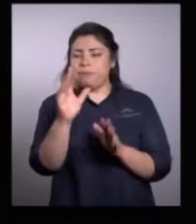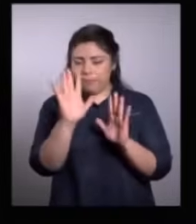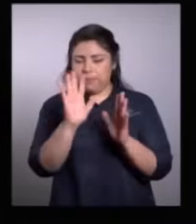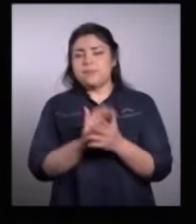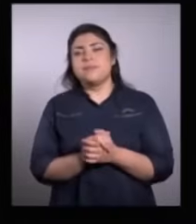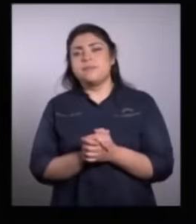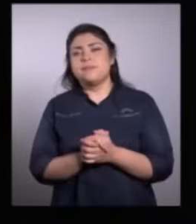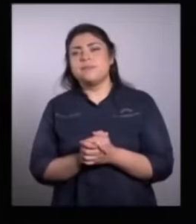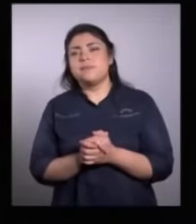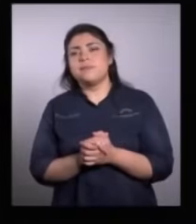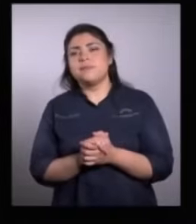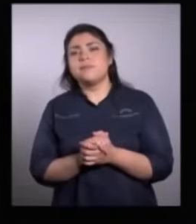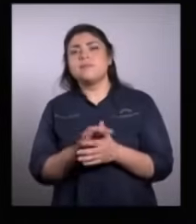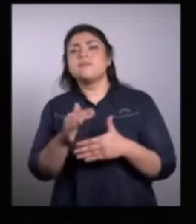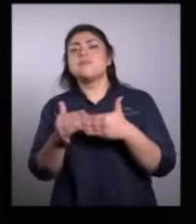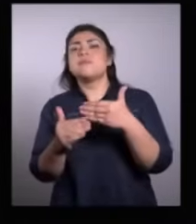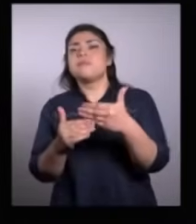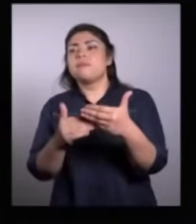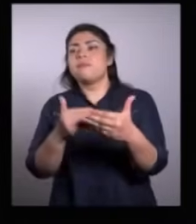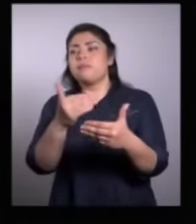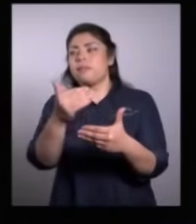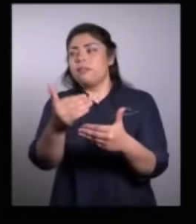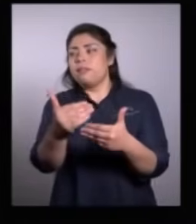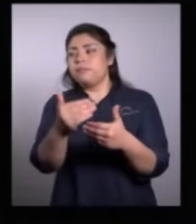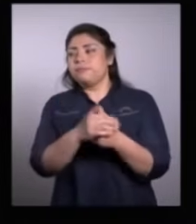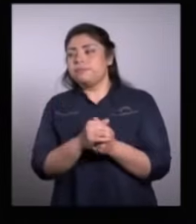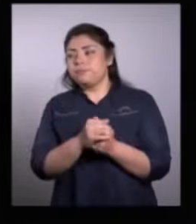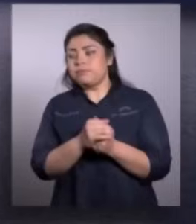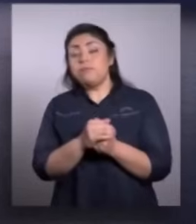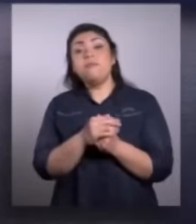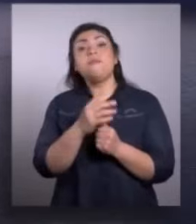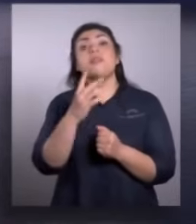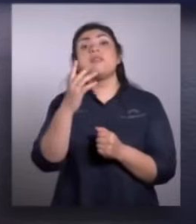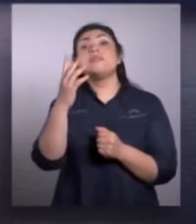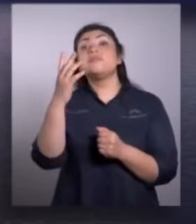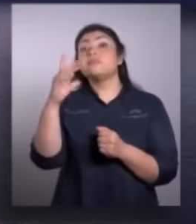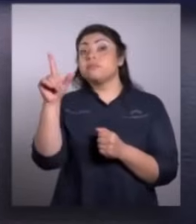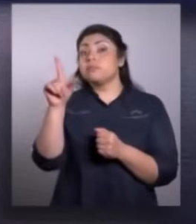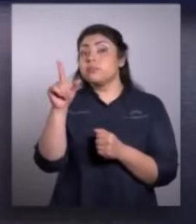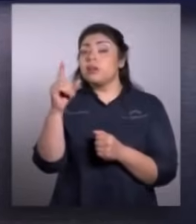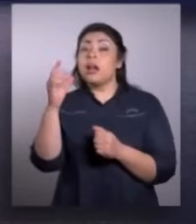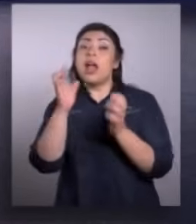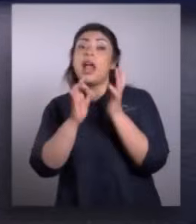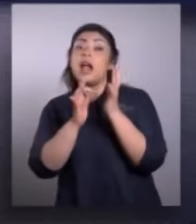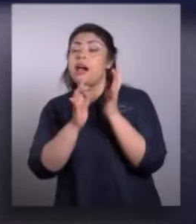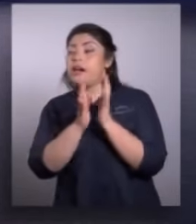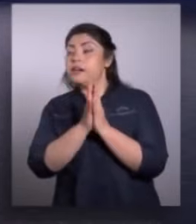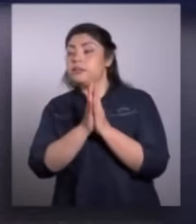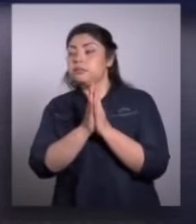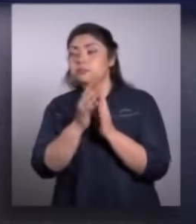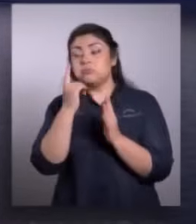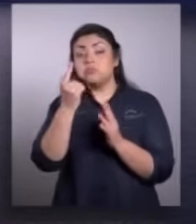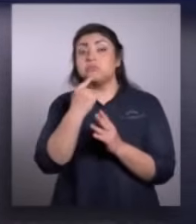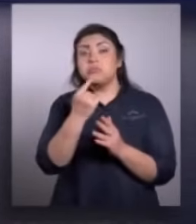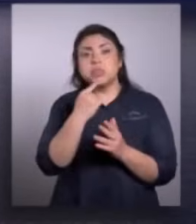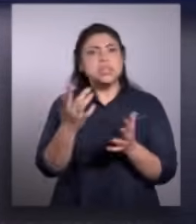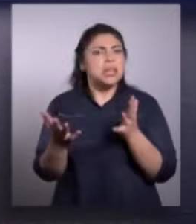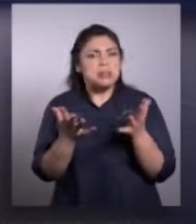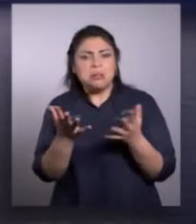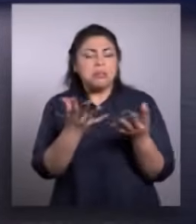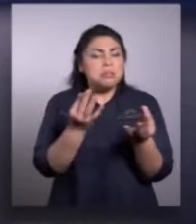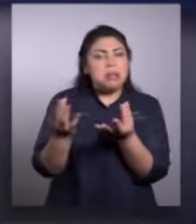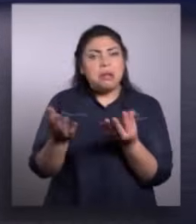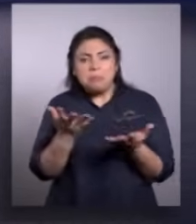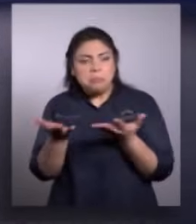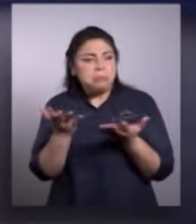continúo leyéndole lo que siguió Estaba hablando aún cuando vino uno de la casa Bueno perdón, en medio de esto El